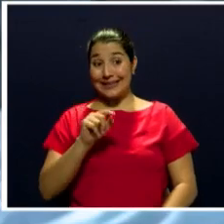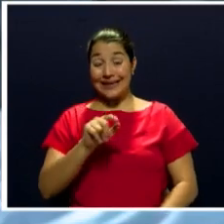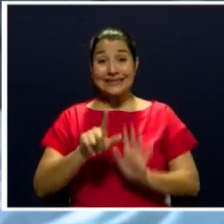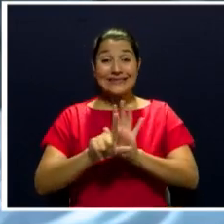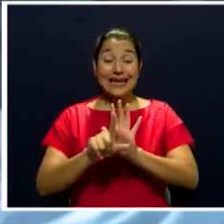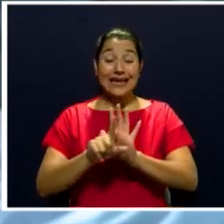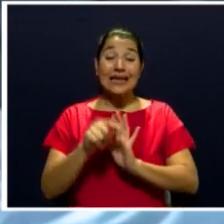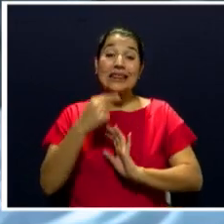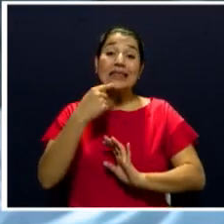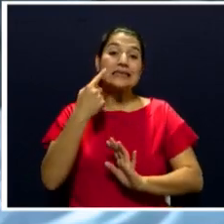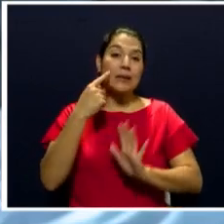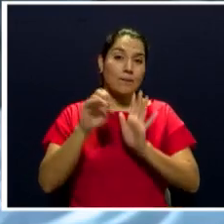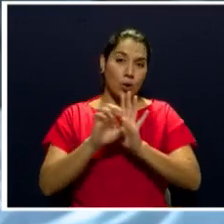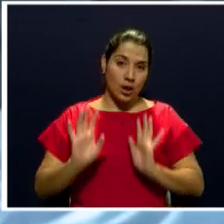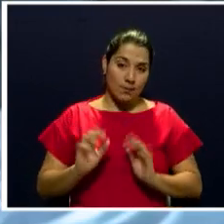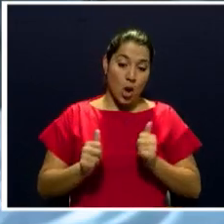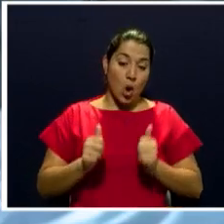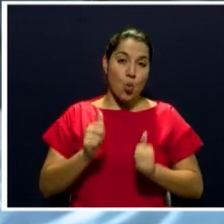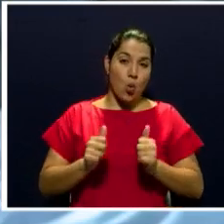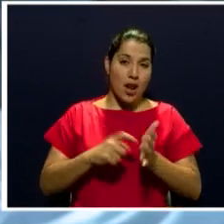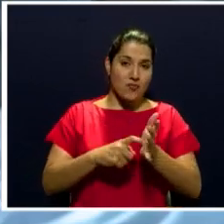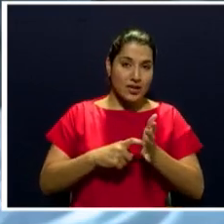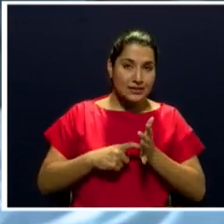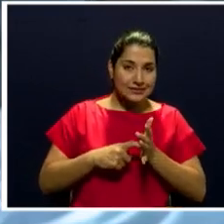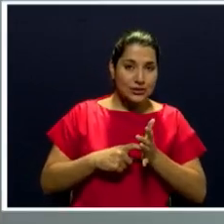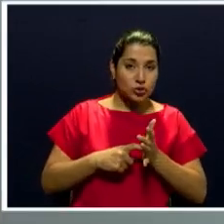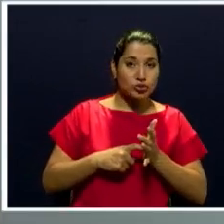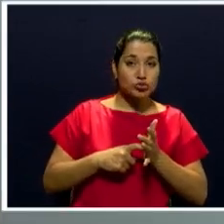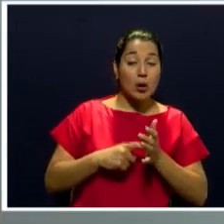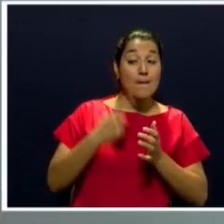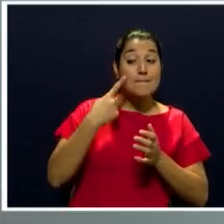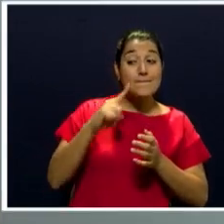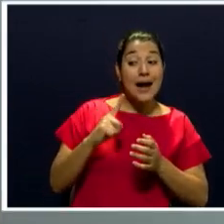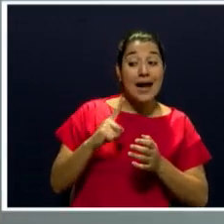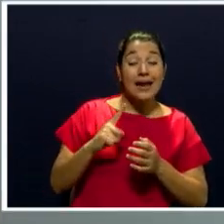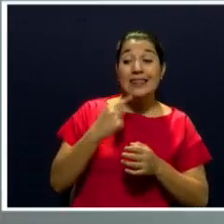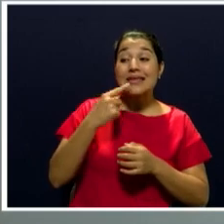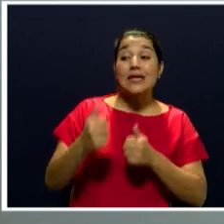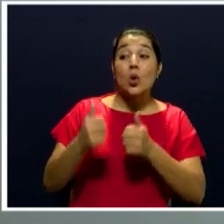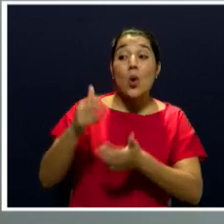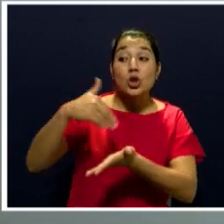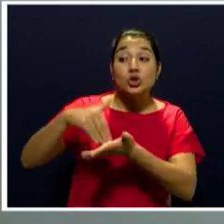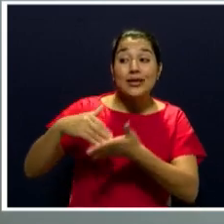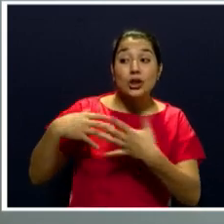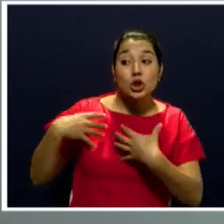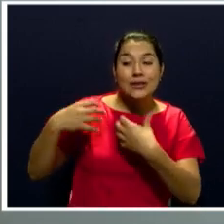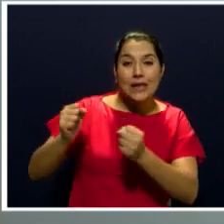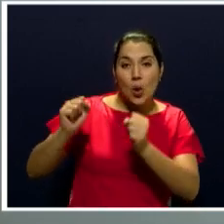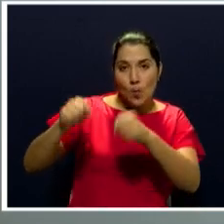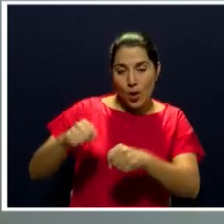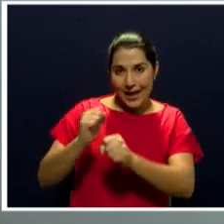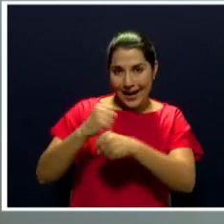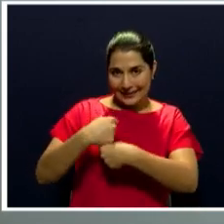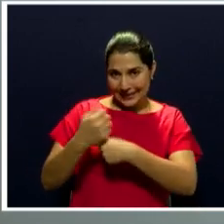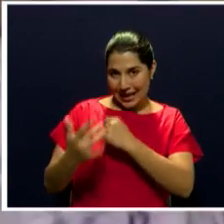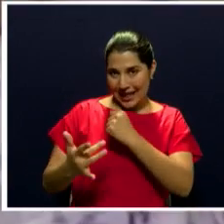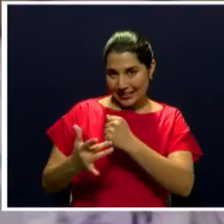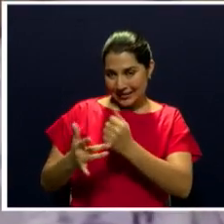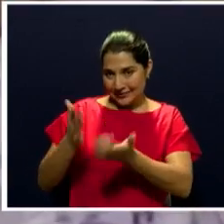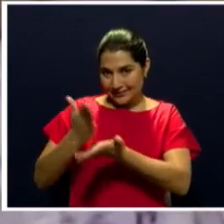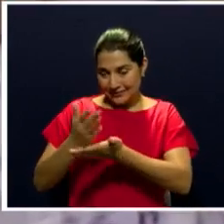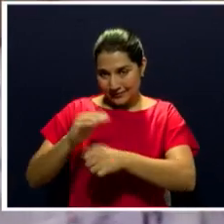por ejemplo, las condiciones para definir cuáles centros médicos pueden valorar la intervención, el plazo de 3 días para emitir un criterio médico,